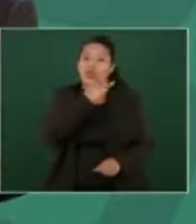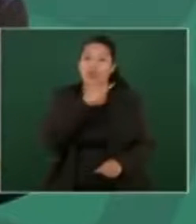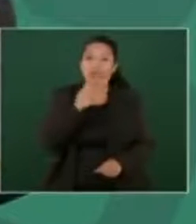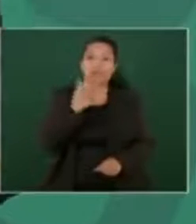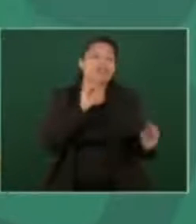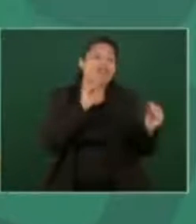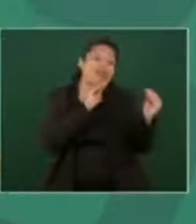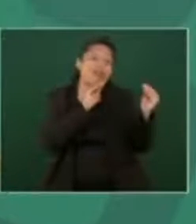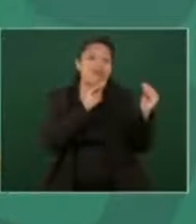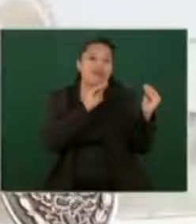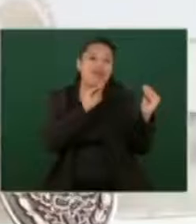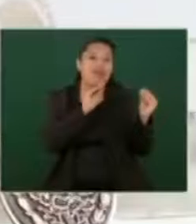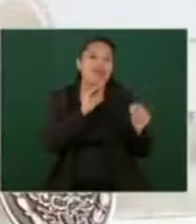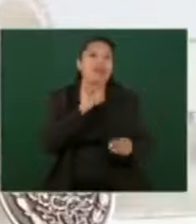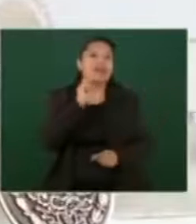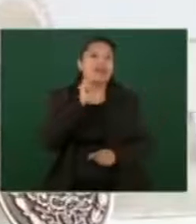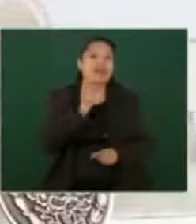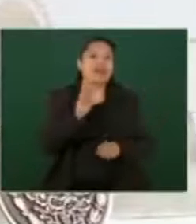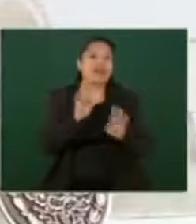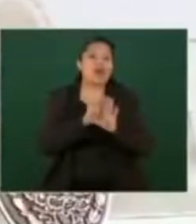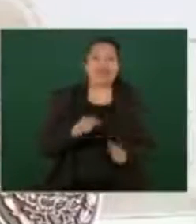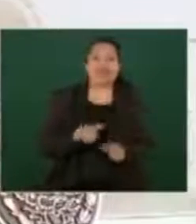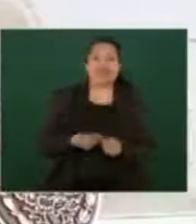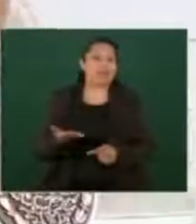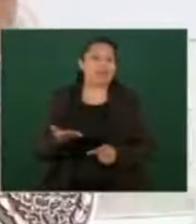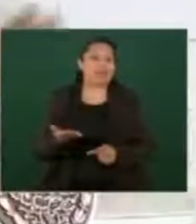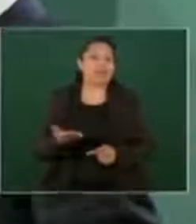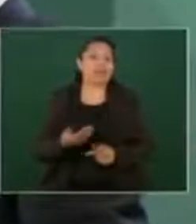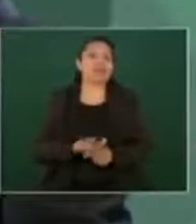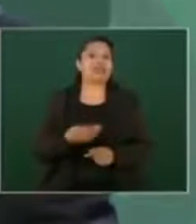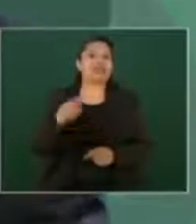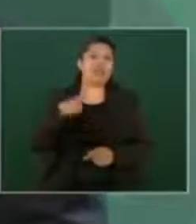y la politiquería del conservadurismo de México. Pero somos libres.